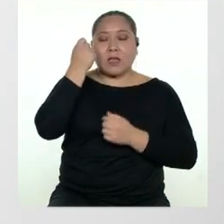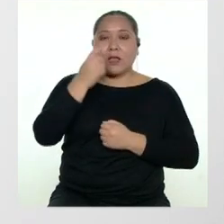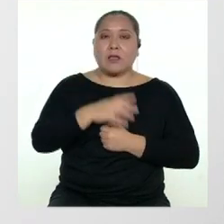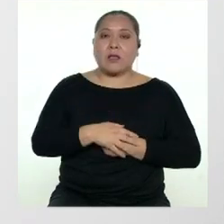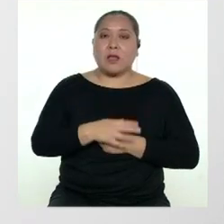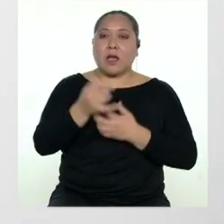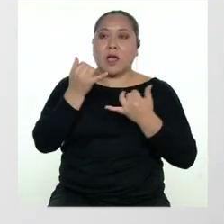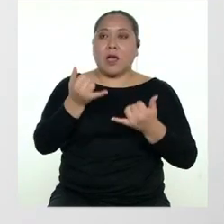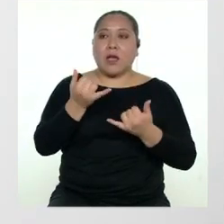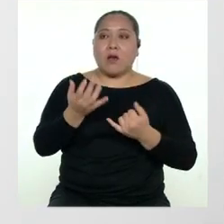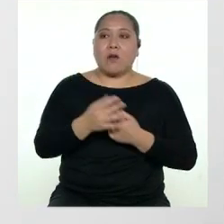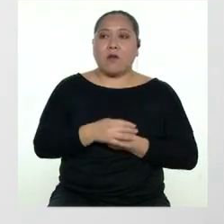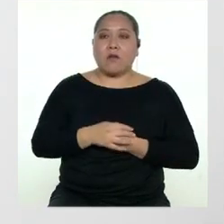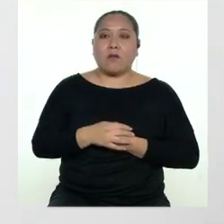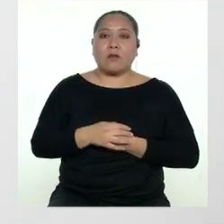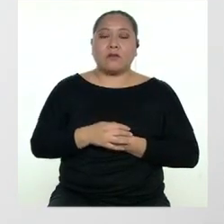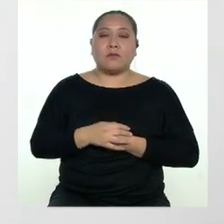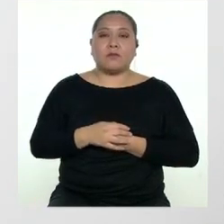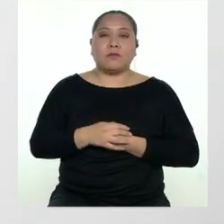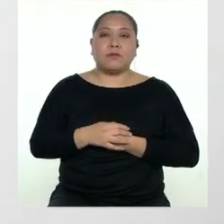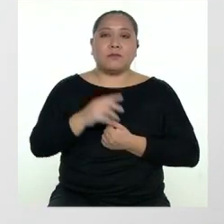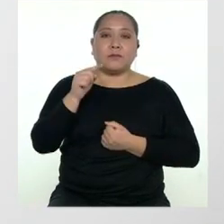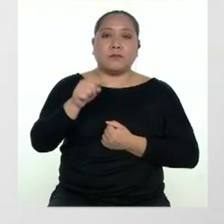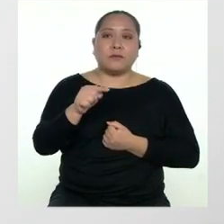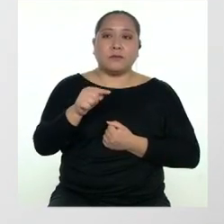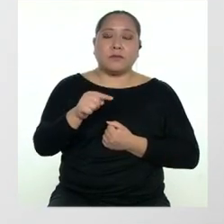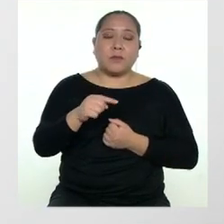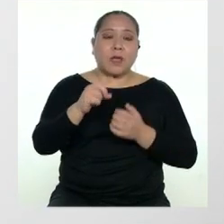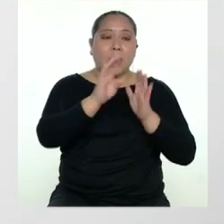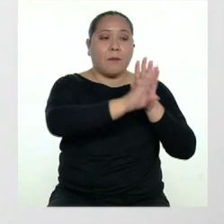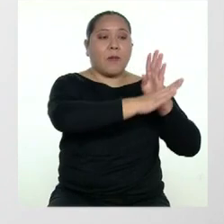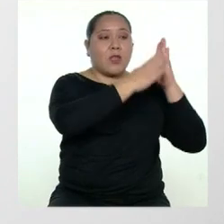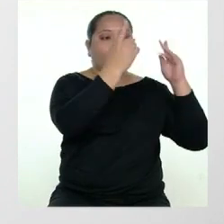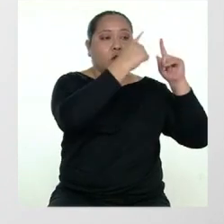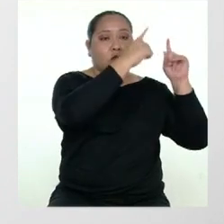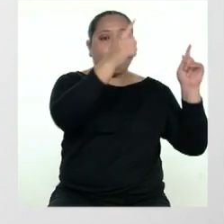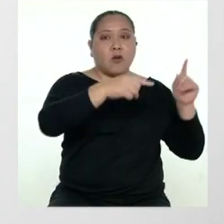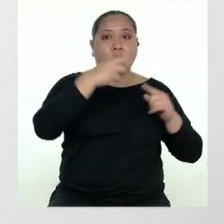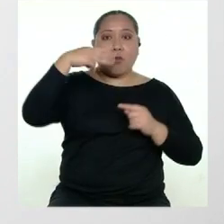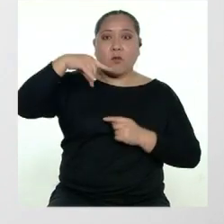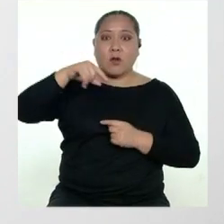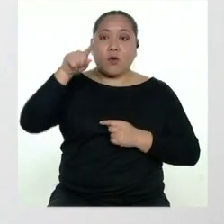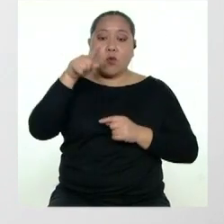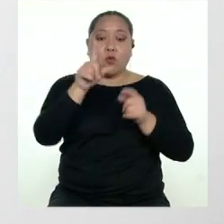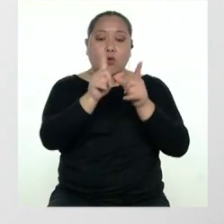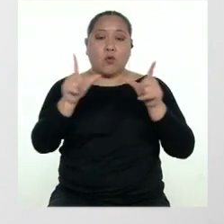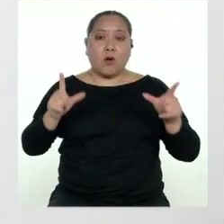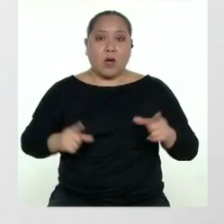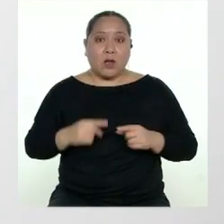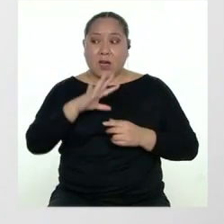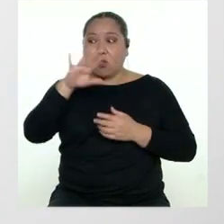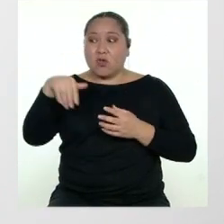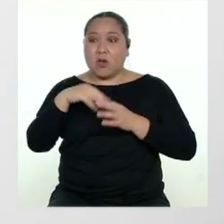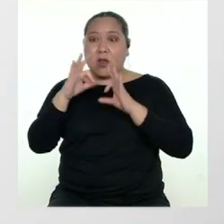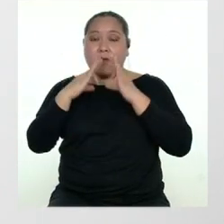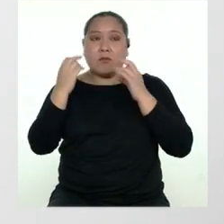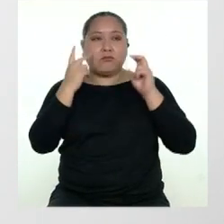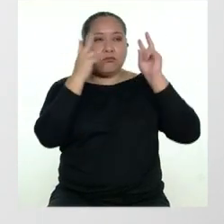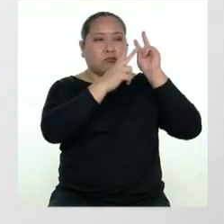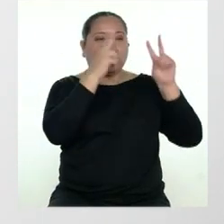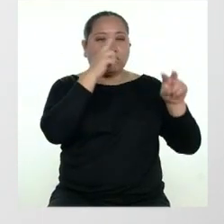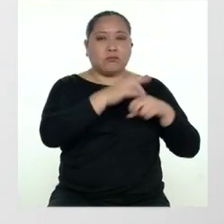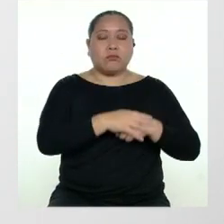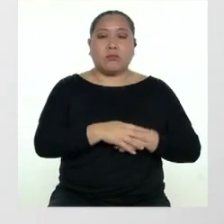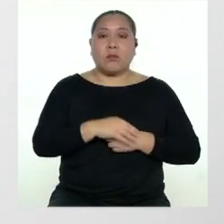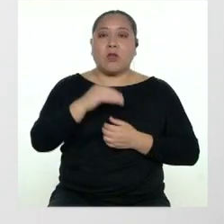En este caso, como lo vamos a colocar en nuestro periódico mural, en algún lugar visible de nuestra casa, esperamos que llame la atención de